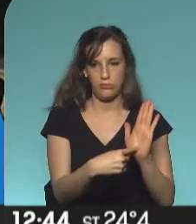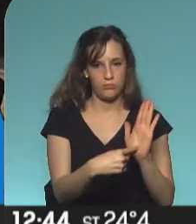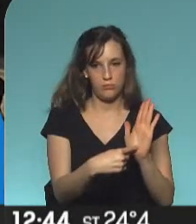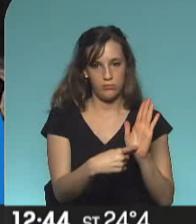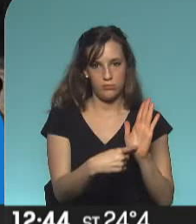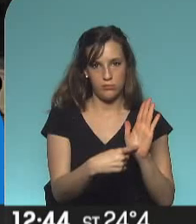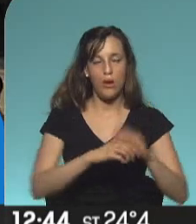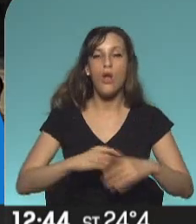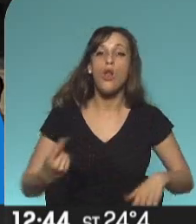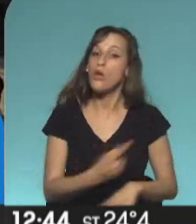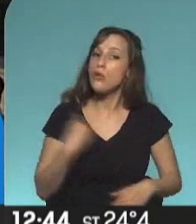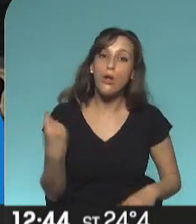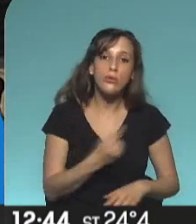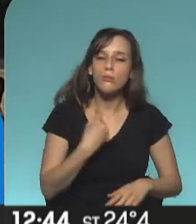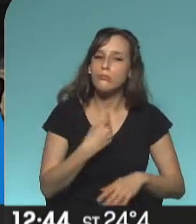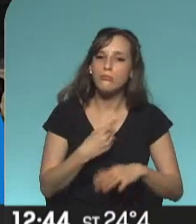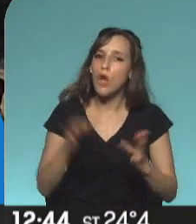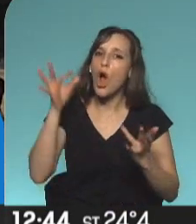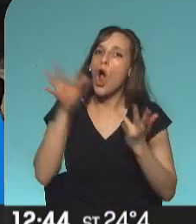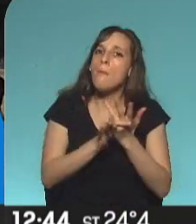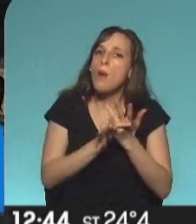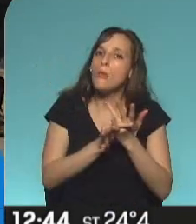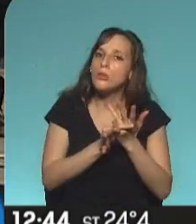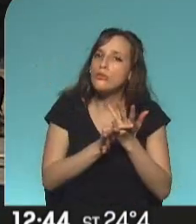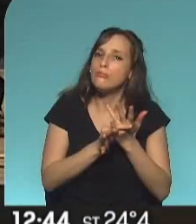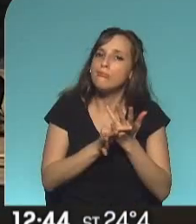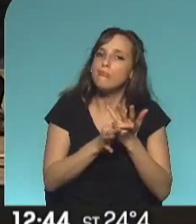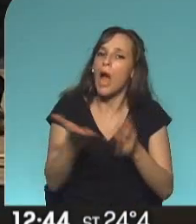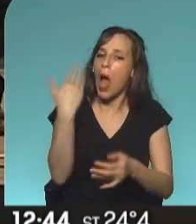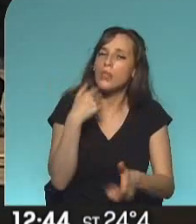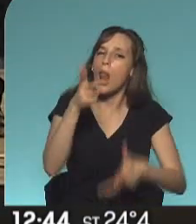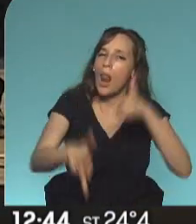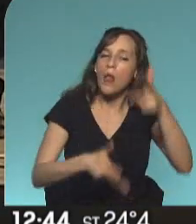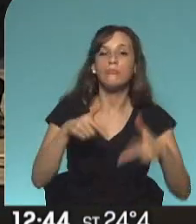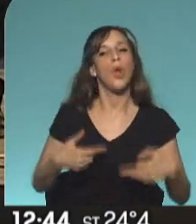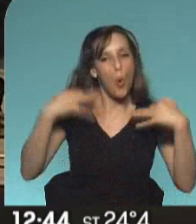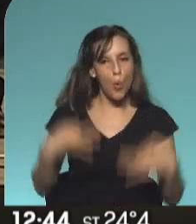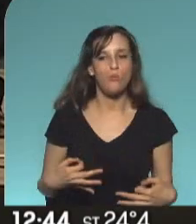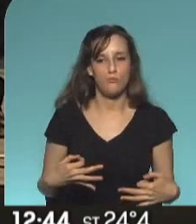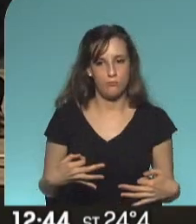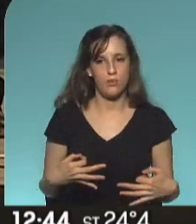Nosotros nos comprometimos y estamos cumpliendo. Esperamos